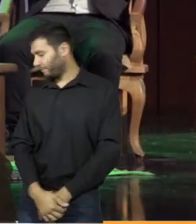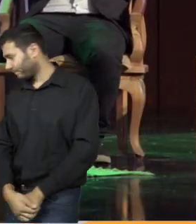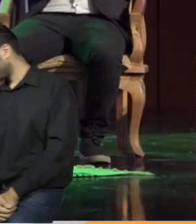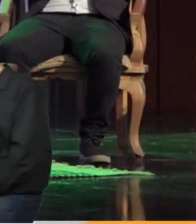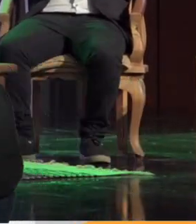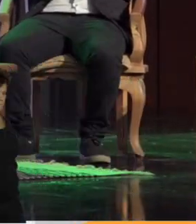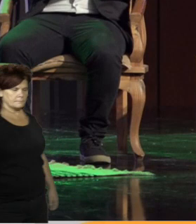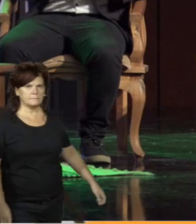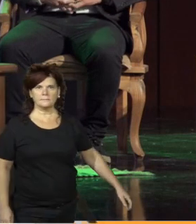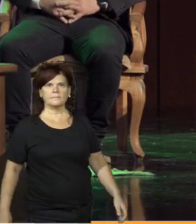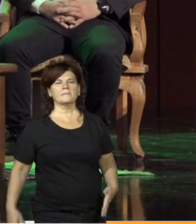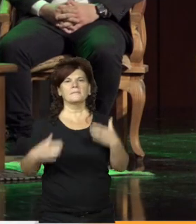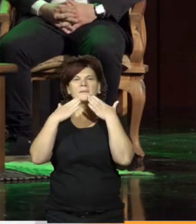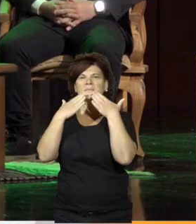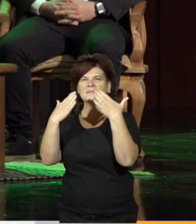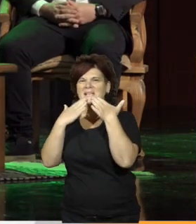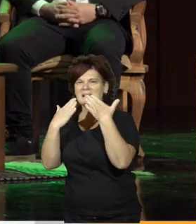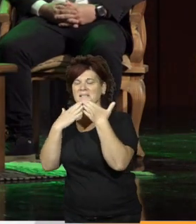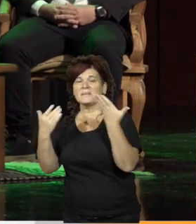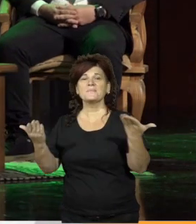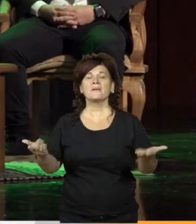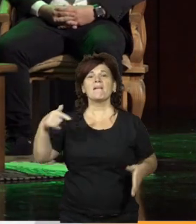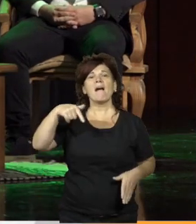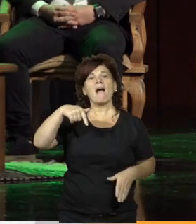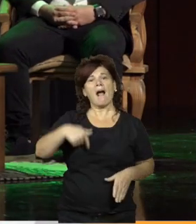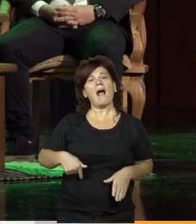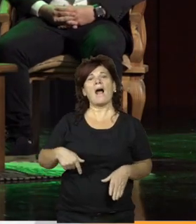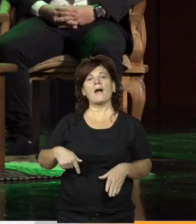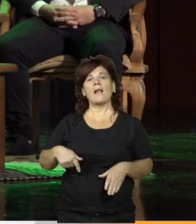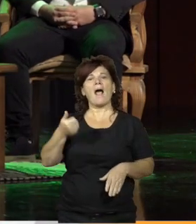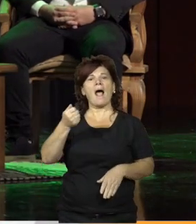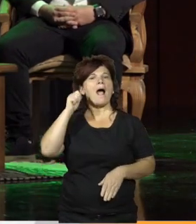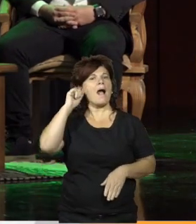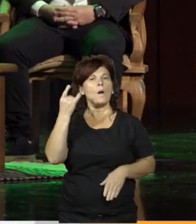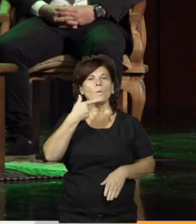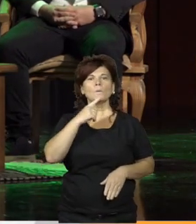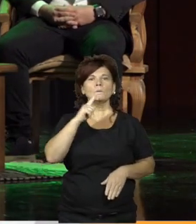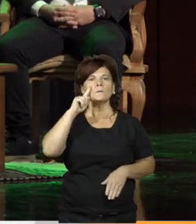Muchas gracias, Miriam. Bueno, ahora tenemos a Agustín Portela, de la provincia de